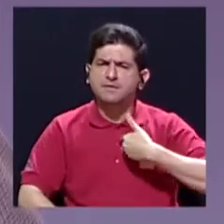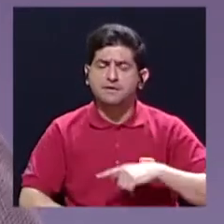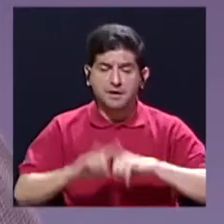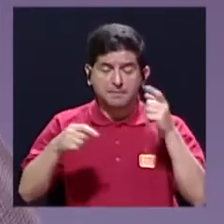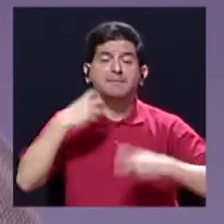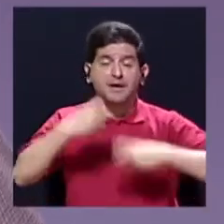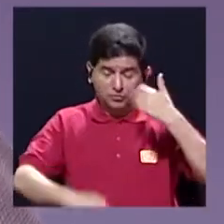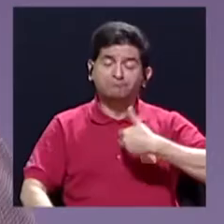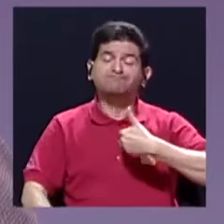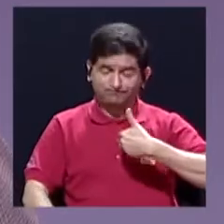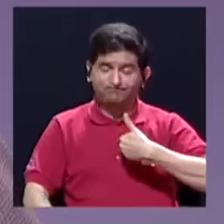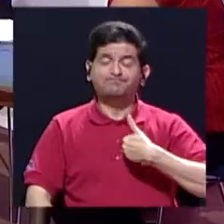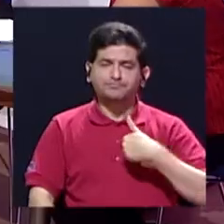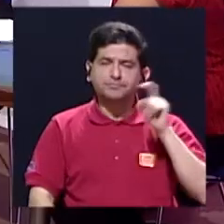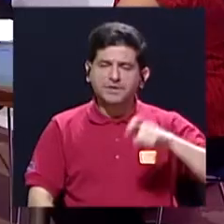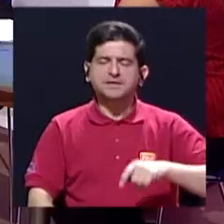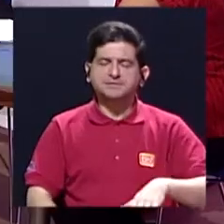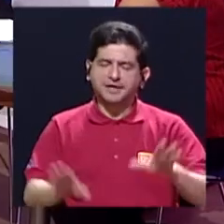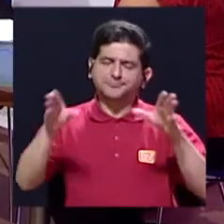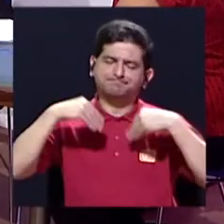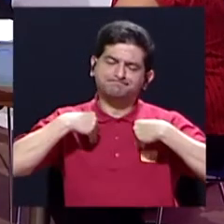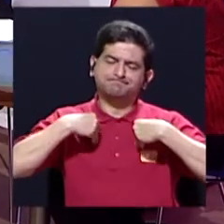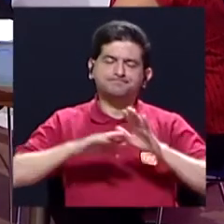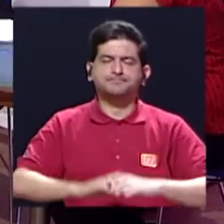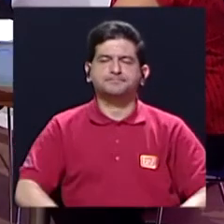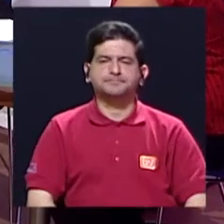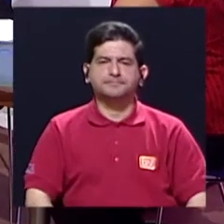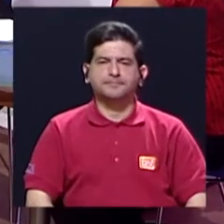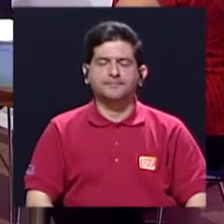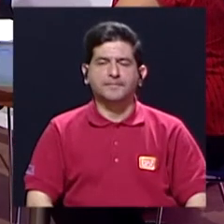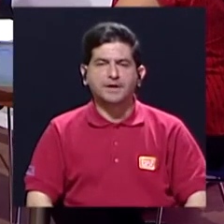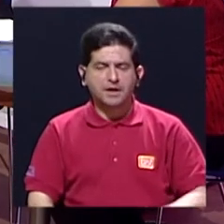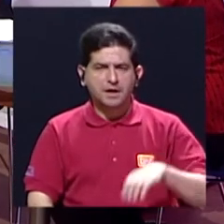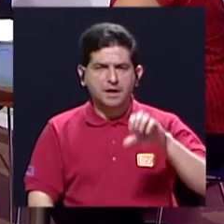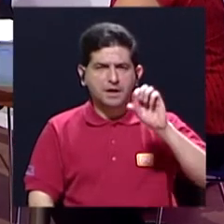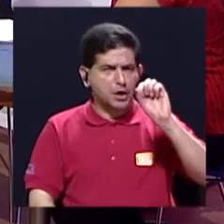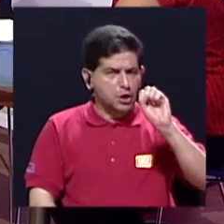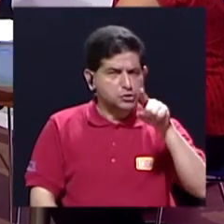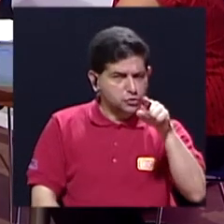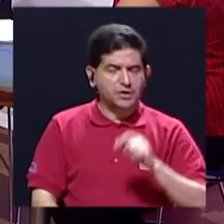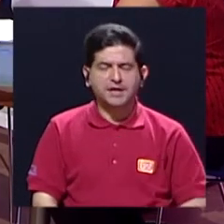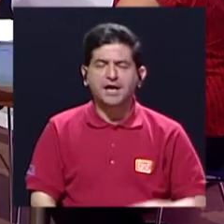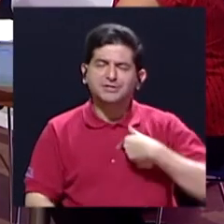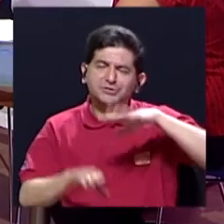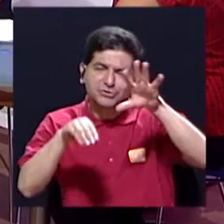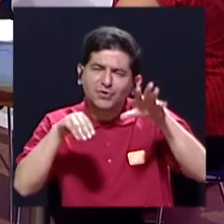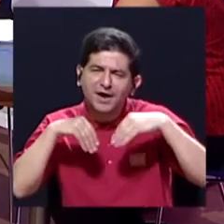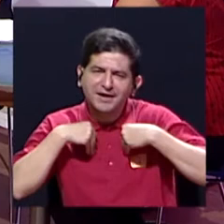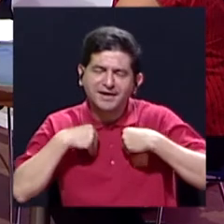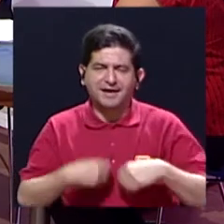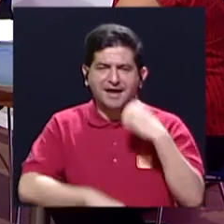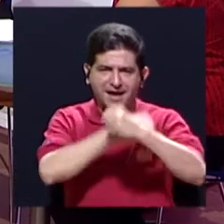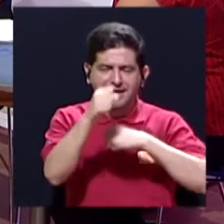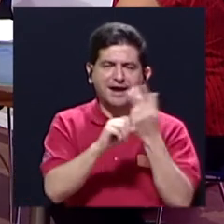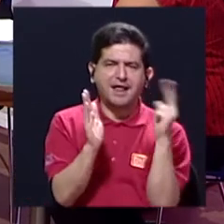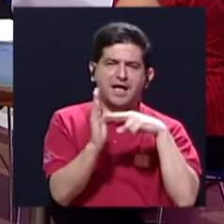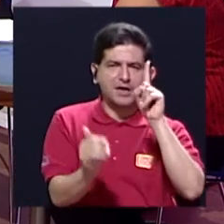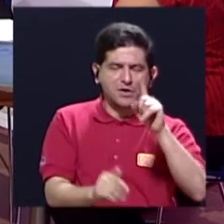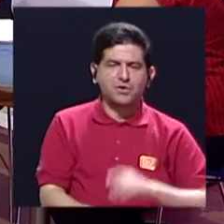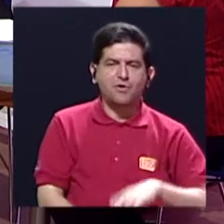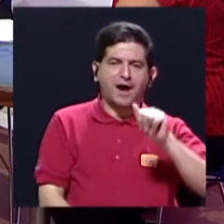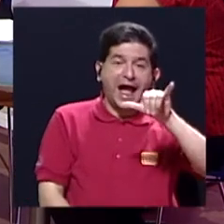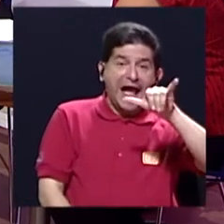Pero ahí hay un problema y eso hay reconocerlo. Hay algo que me gustaría agregar y es que en el año 2001,